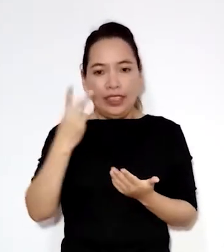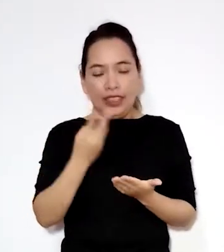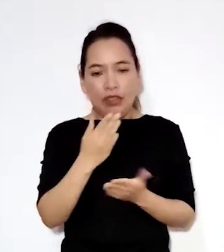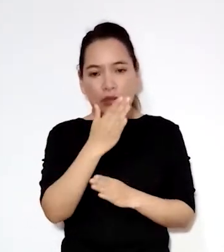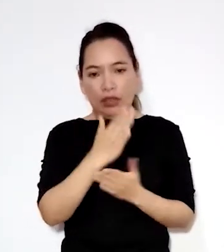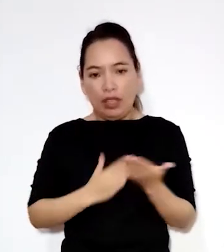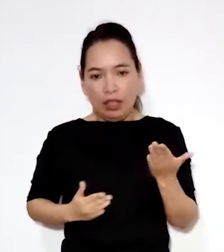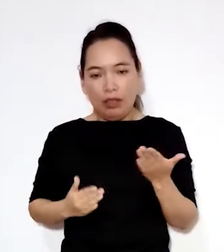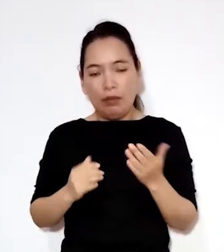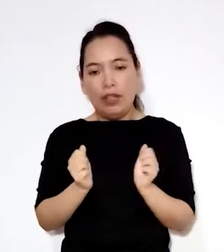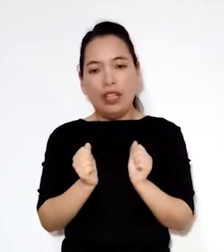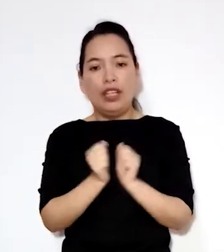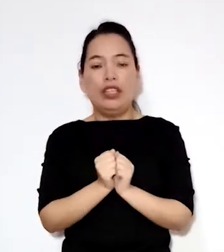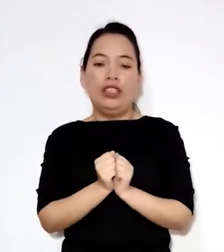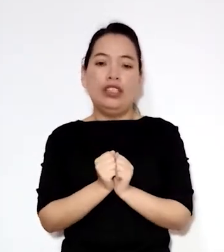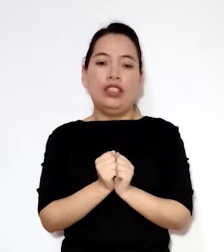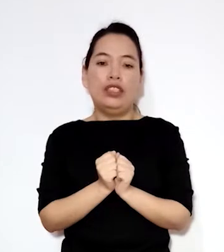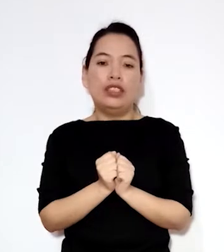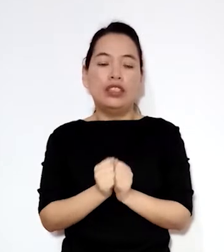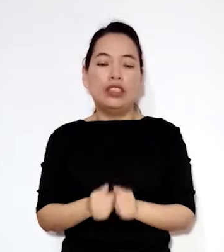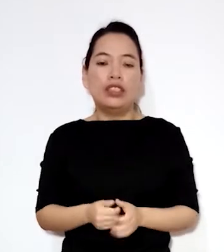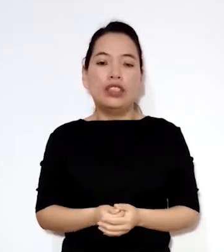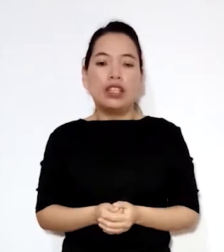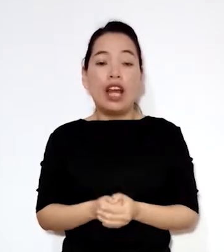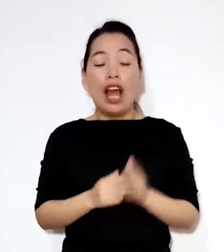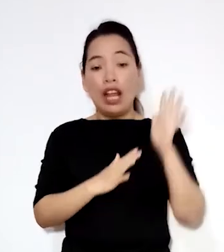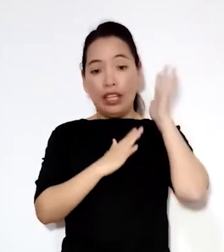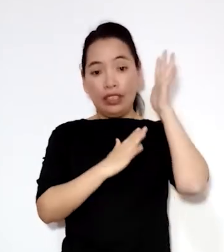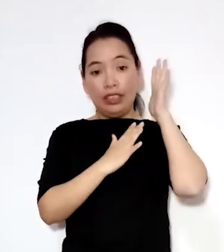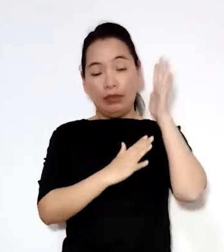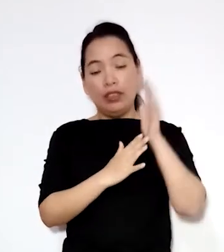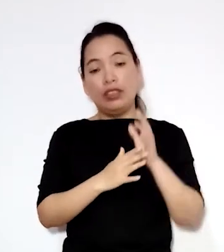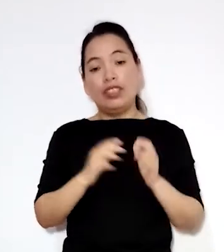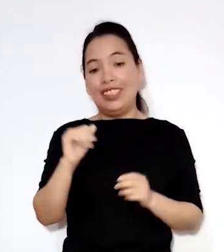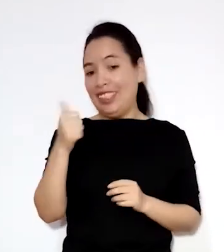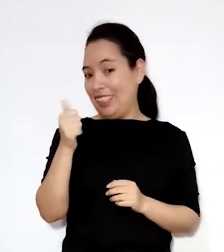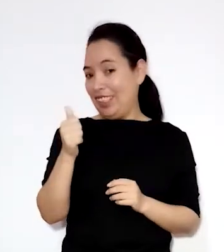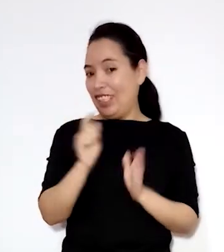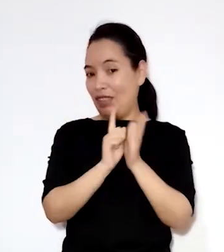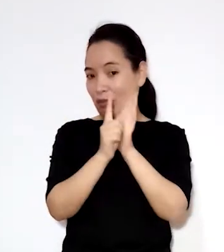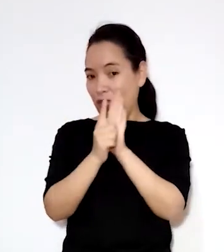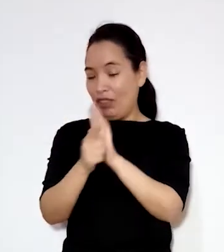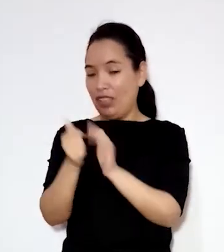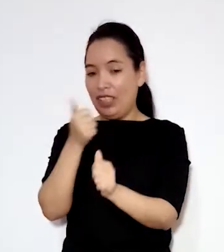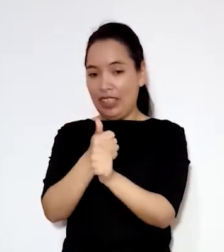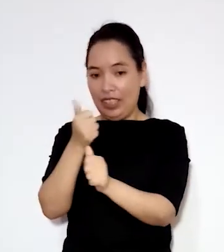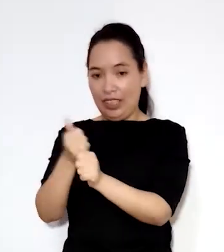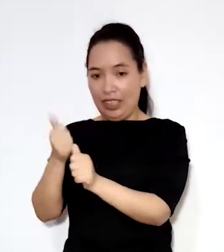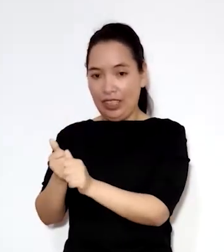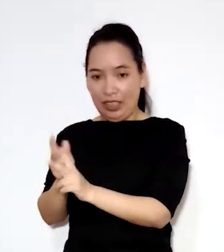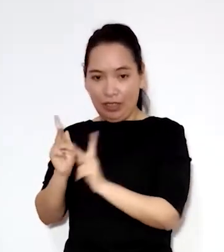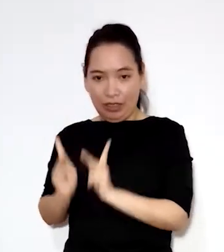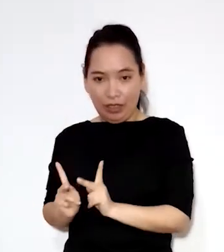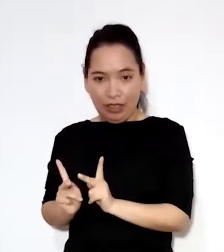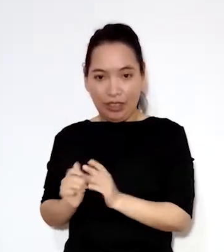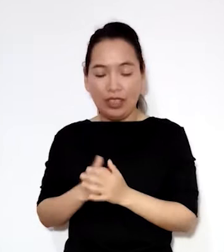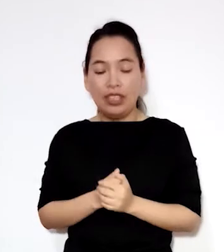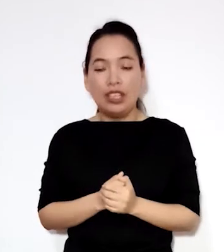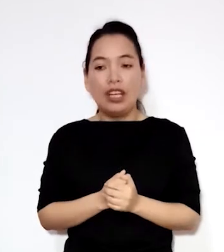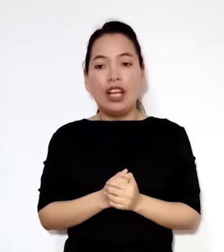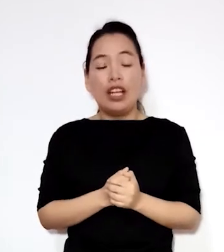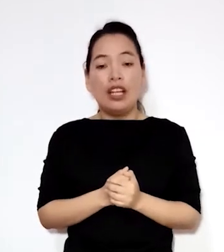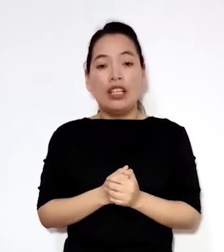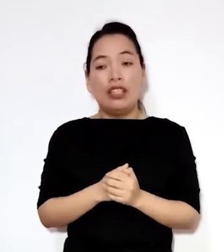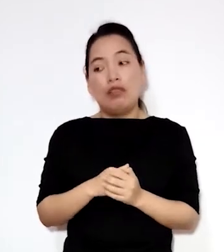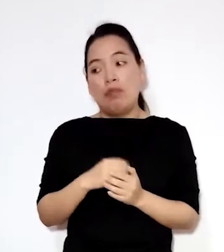Oficina Regional de UNICEF para América Latina y el Caribe en Panamá. Bueno, entonces vamos a iniciar